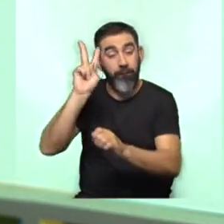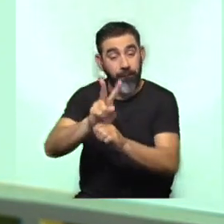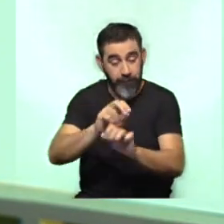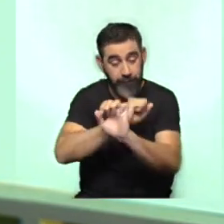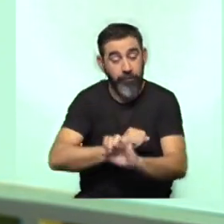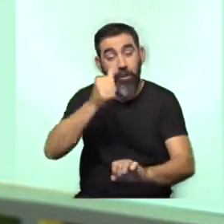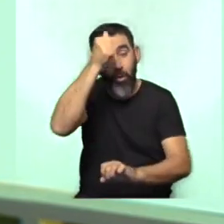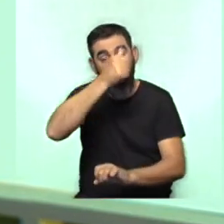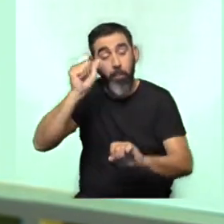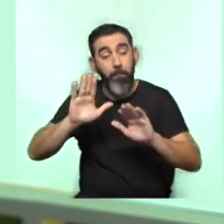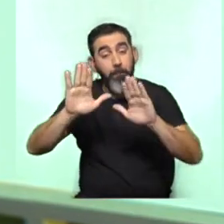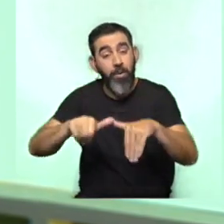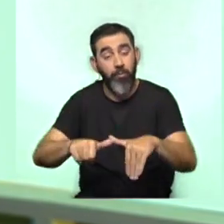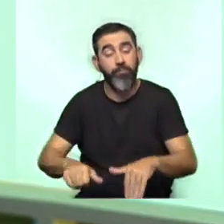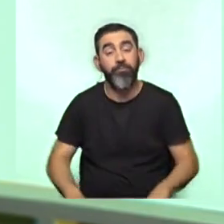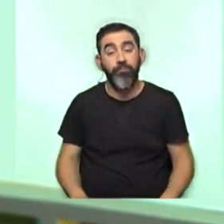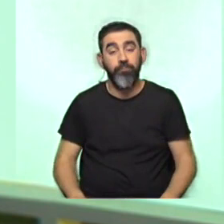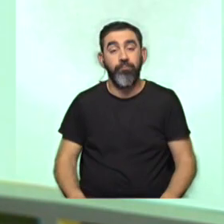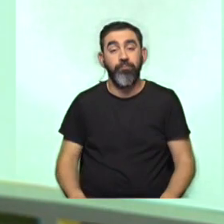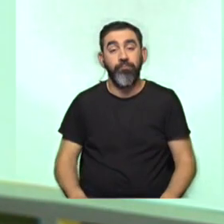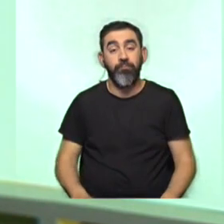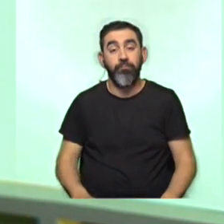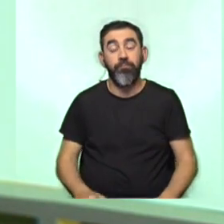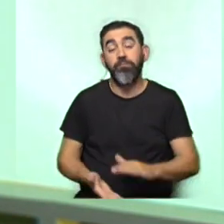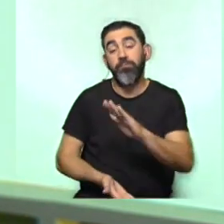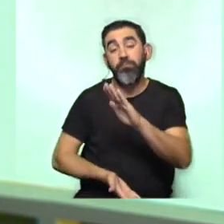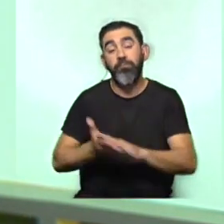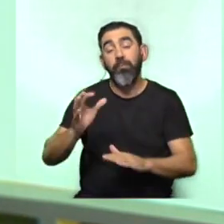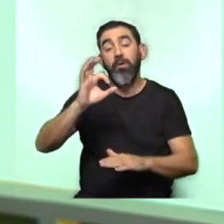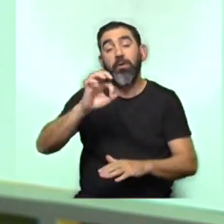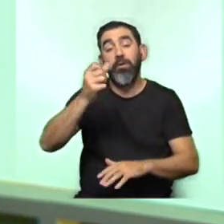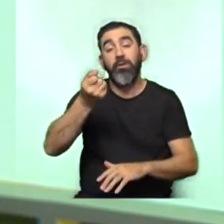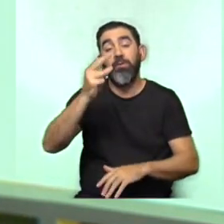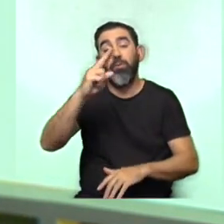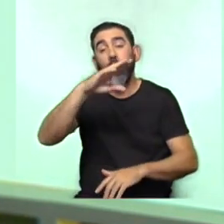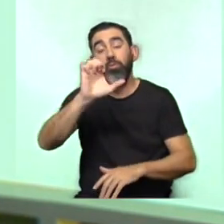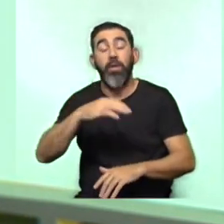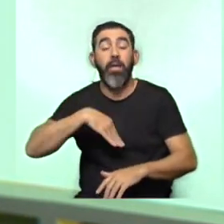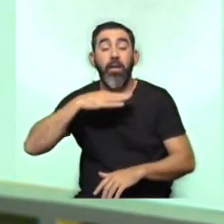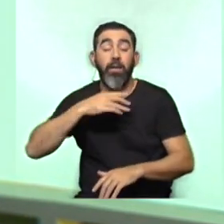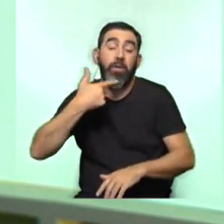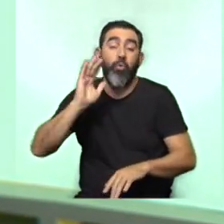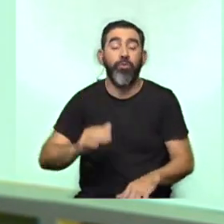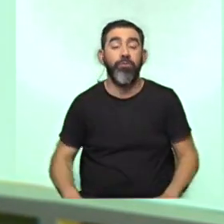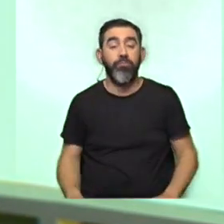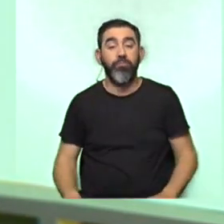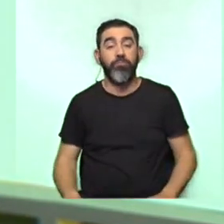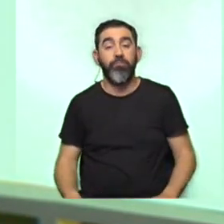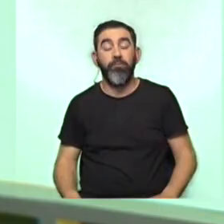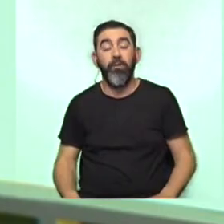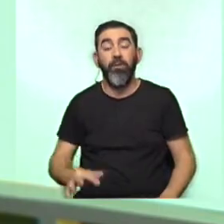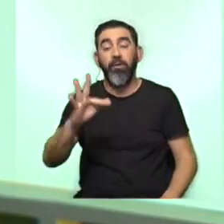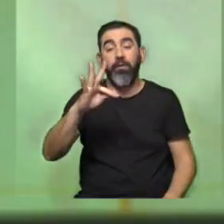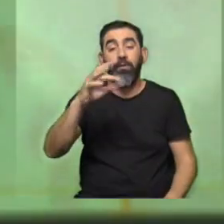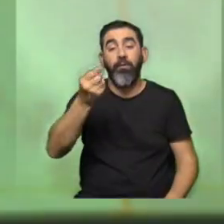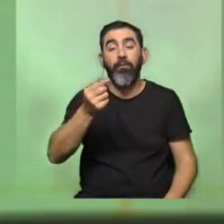este domingo del patrimonio si se llegan hasta la localidad de Sauce en el departamento de Canelones. Richard Fariña,